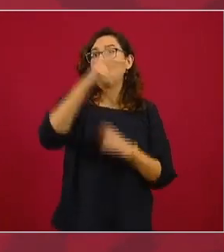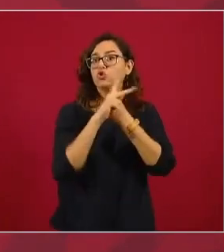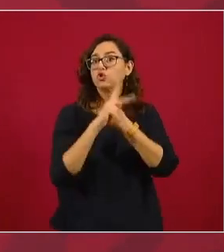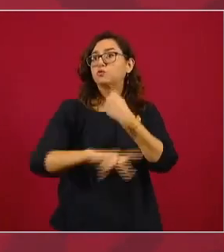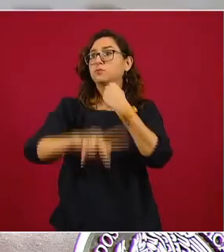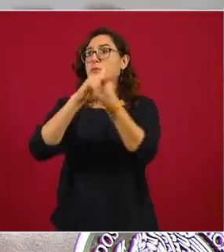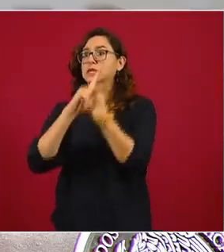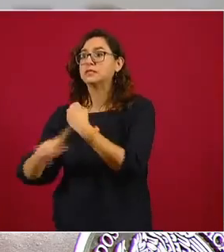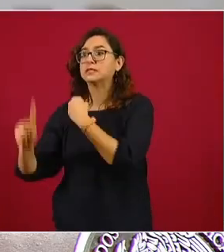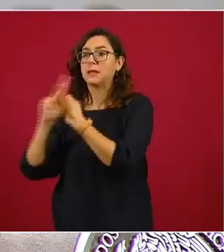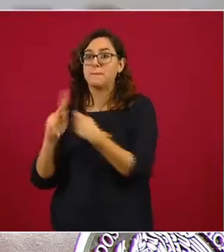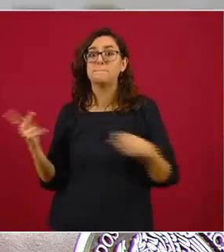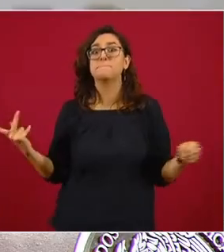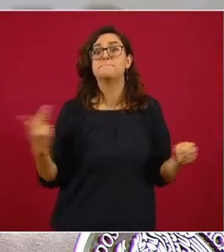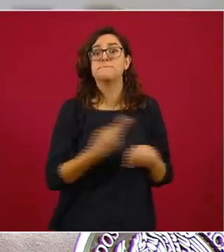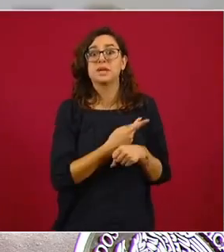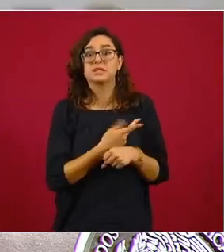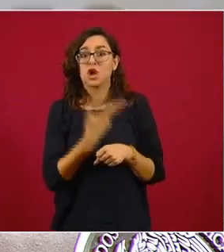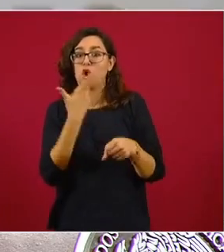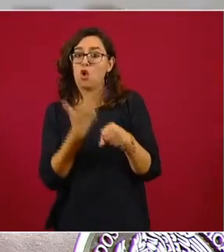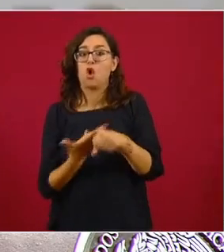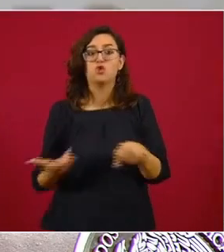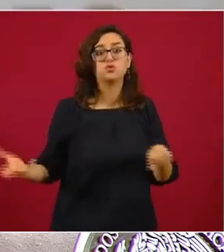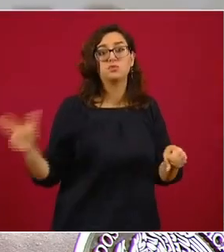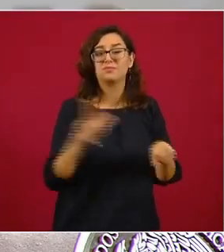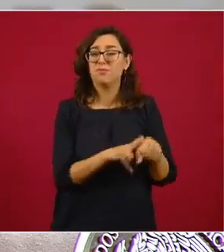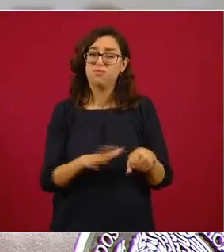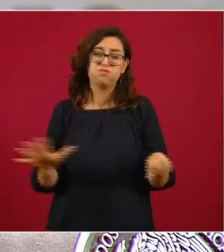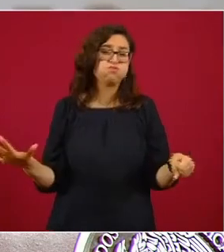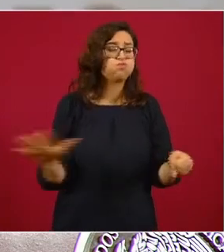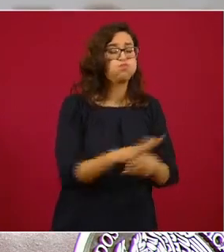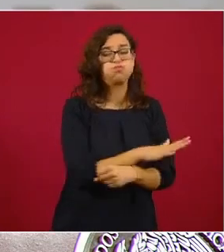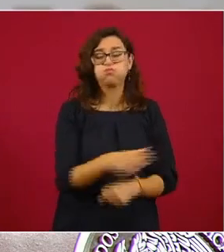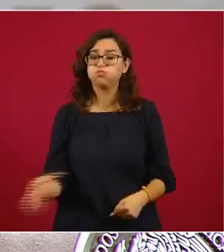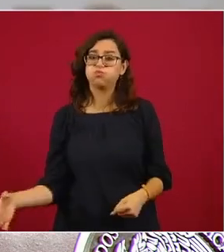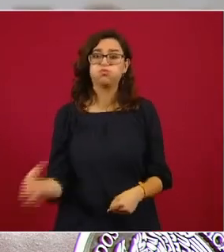hubo saturación y